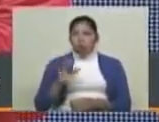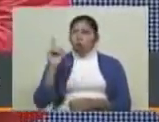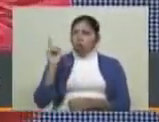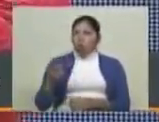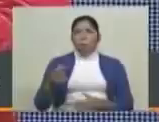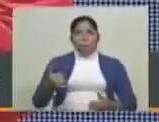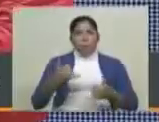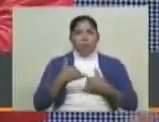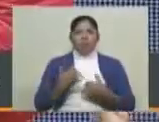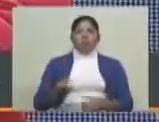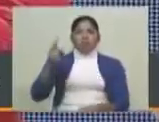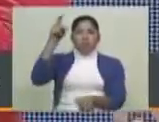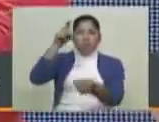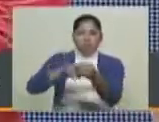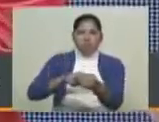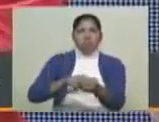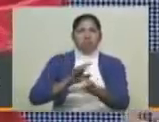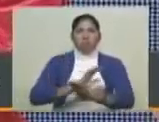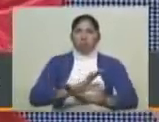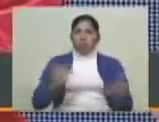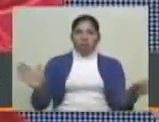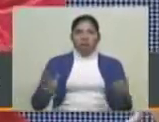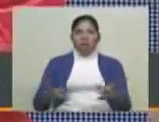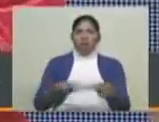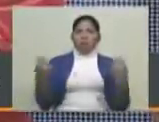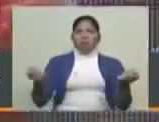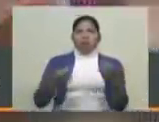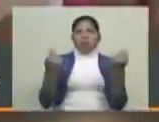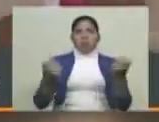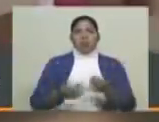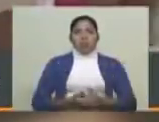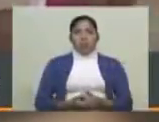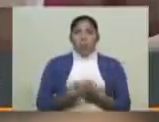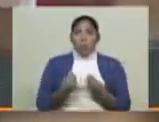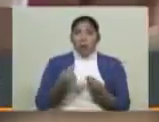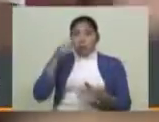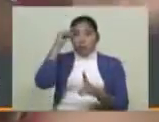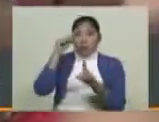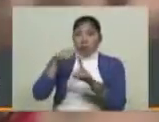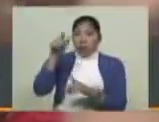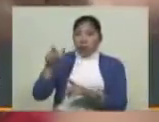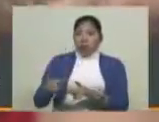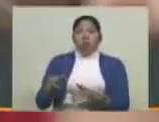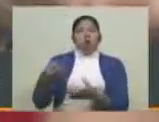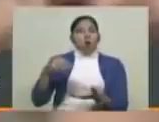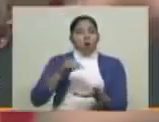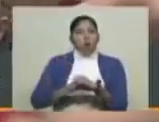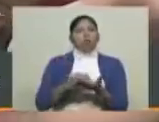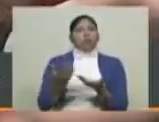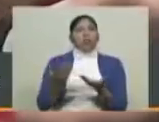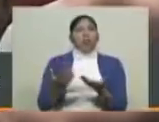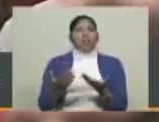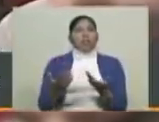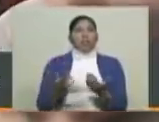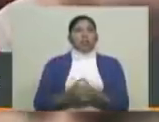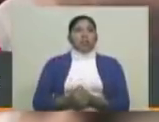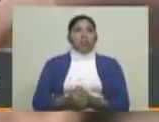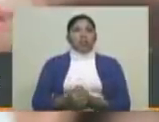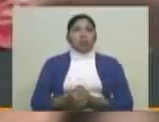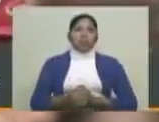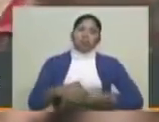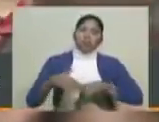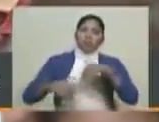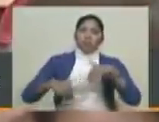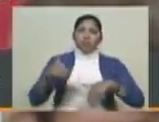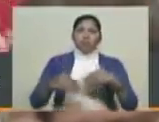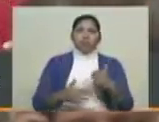que Nicolás Maduro repita como presidente de la República. No hay invitaciones con bordes de oro, hay